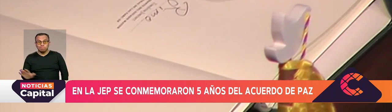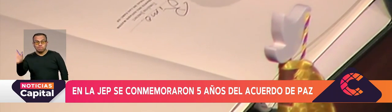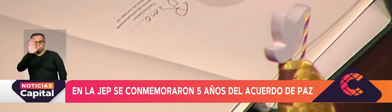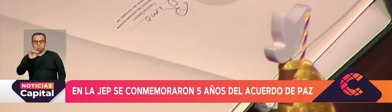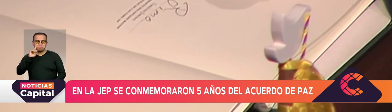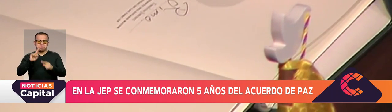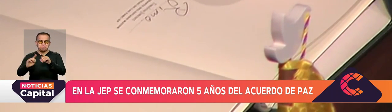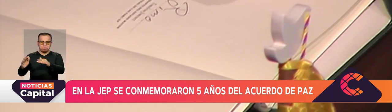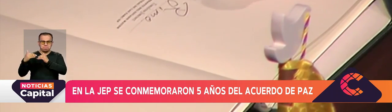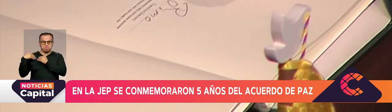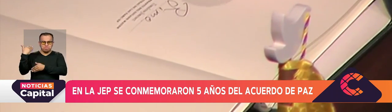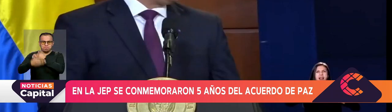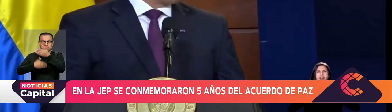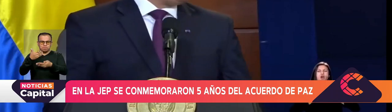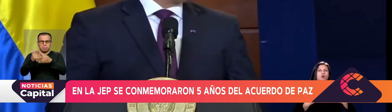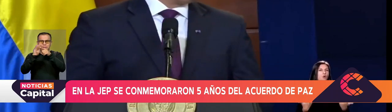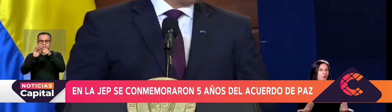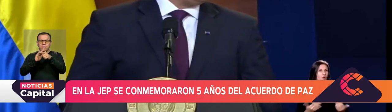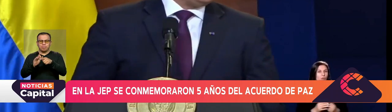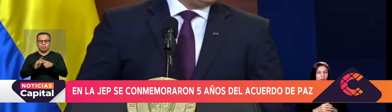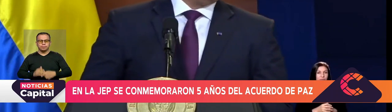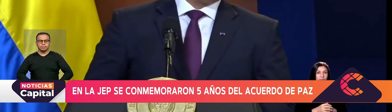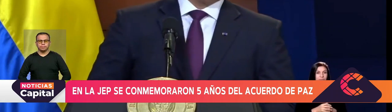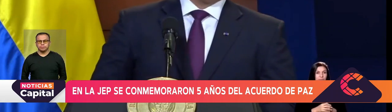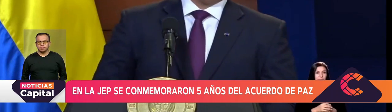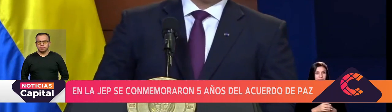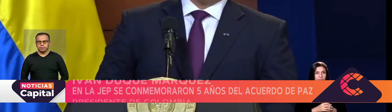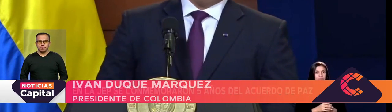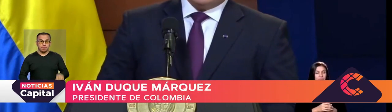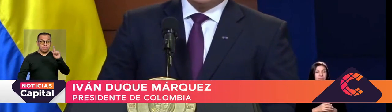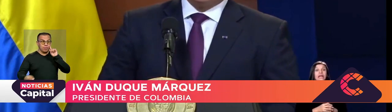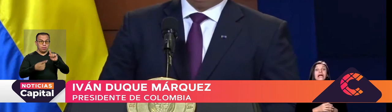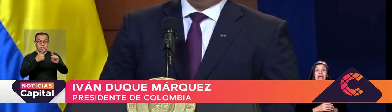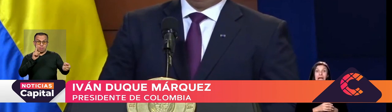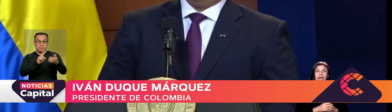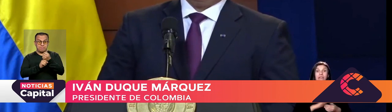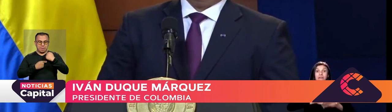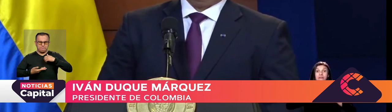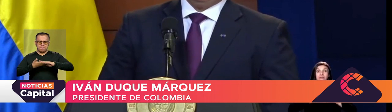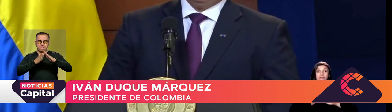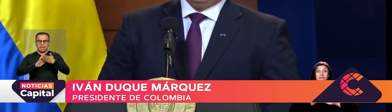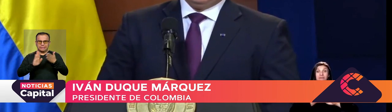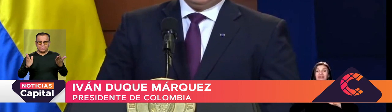la implementación del acuerdo. Alcanzar la paz significa la ausencia de violencia.